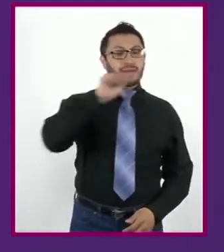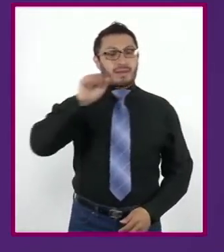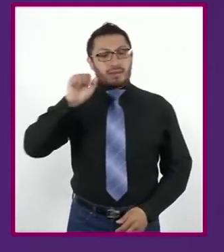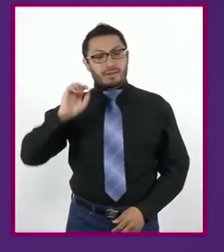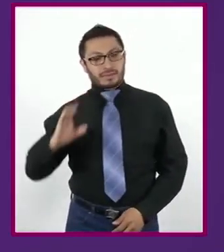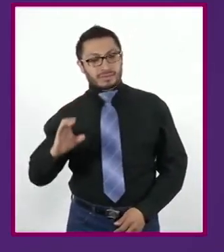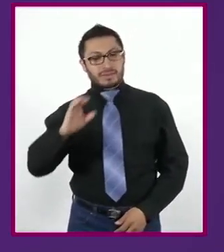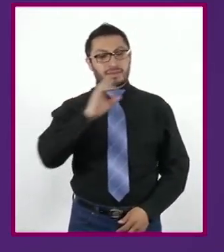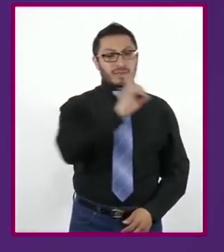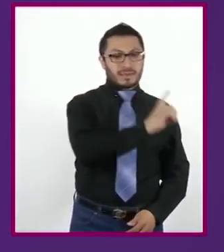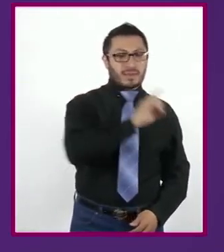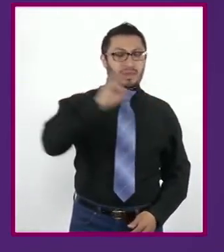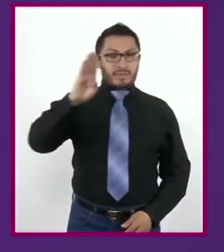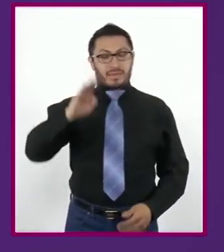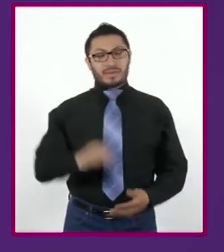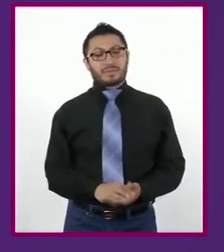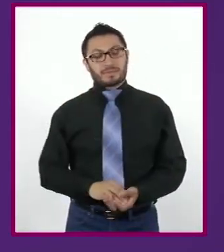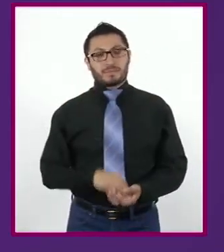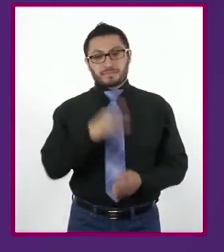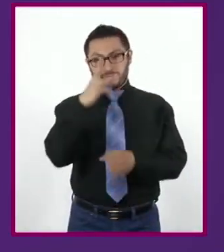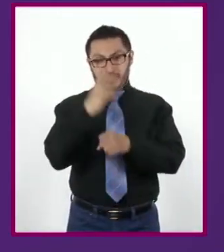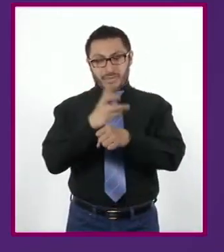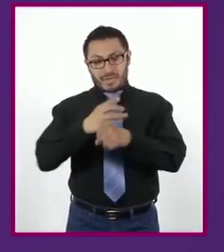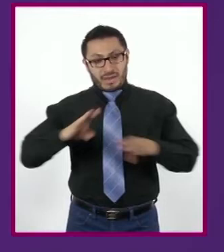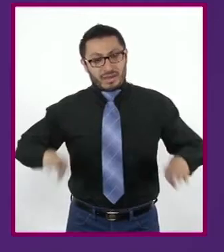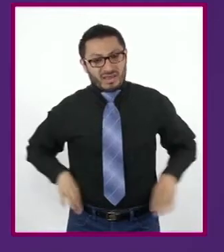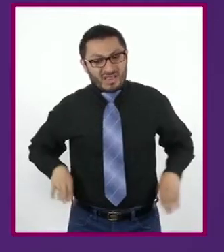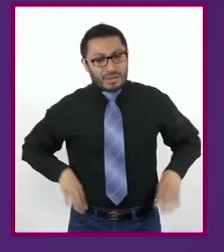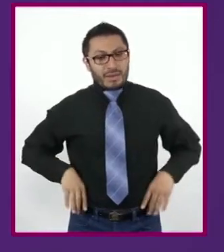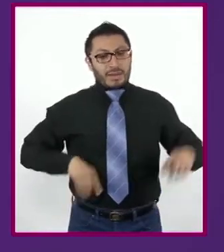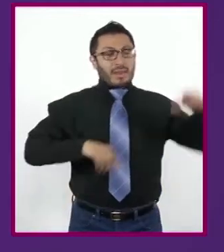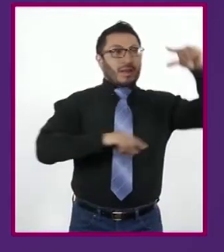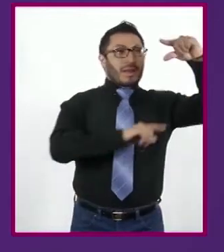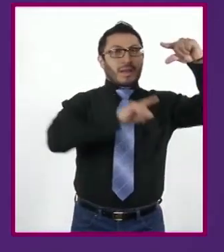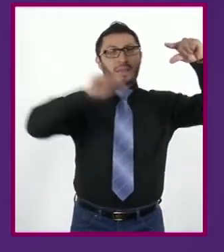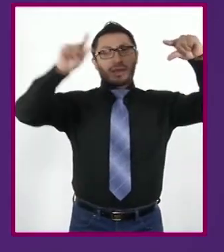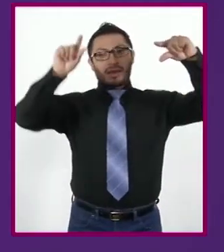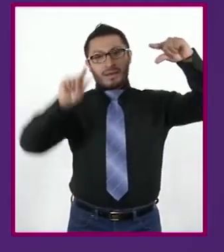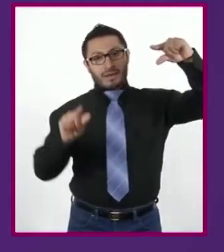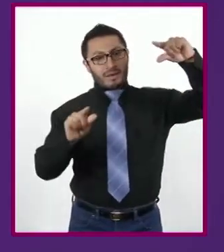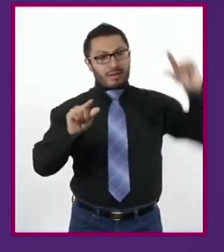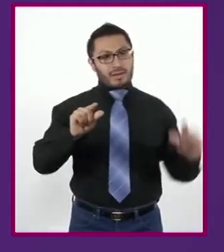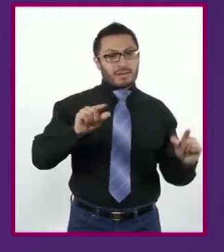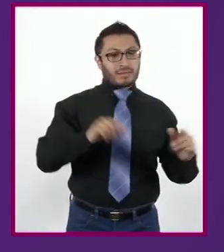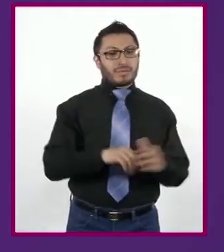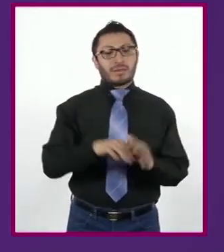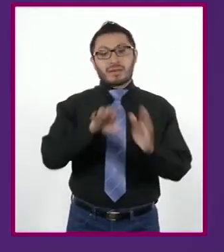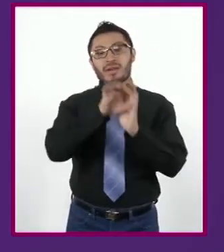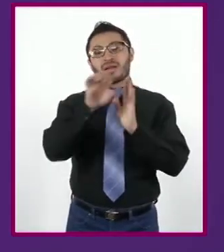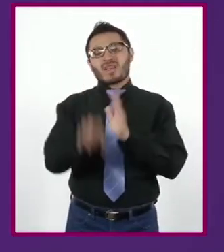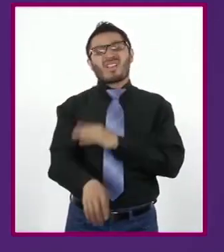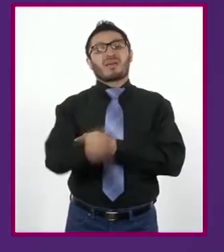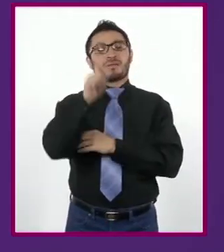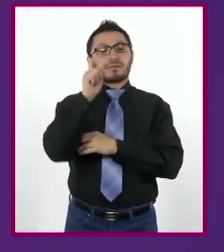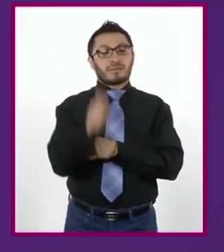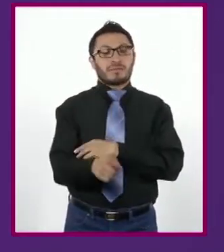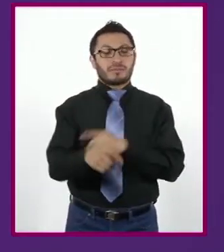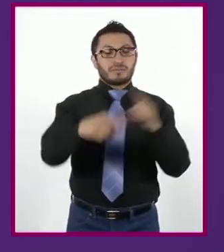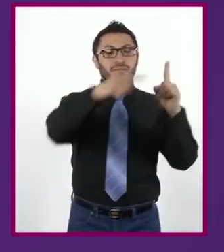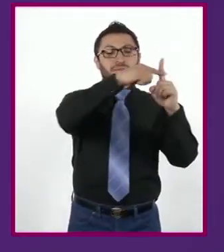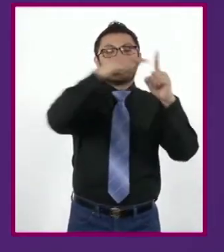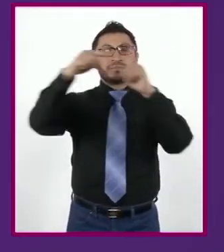Tercera propiedad. Cualquier par de ángulos contiguos seguidos son suplementarios. Esto significa que